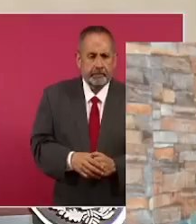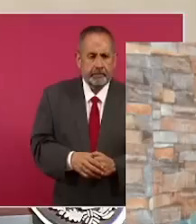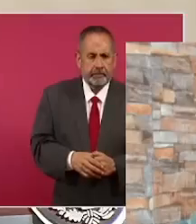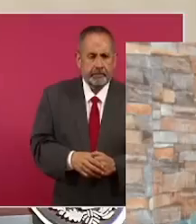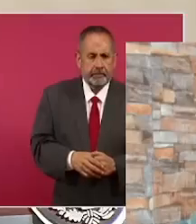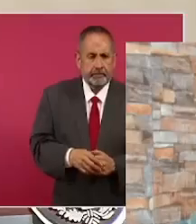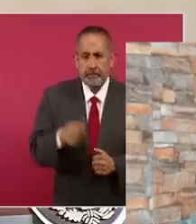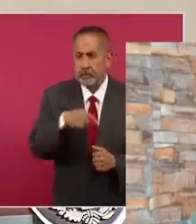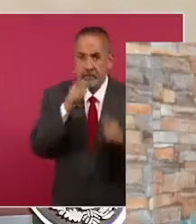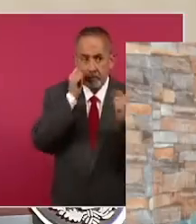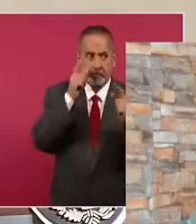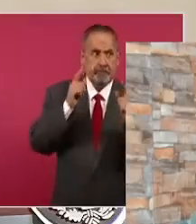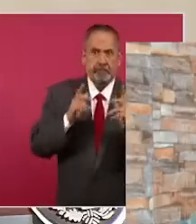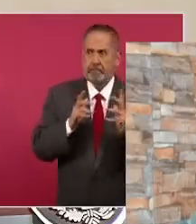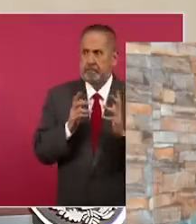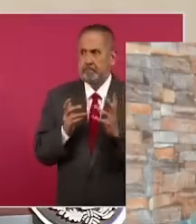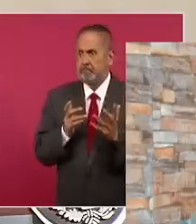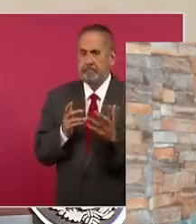Y todo el mundo ahí se quedó, ¿no?